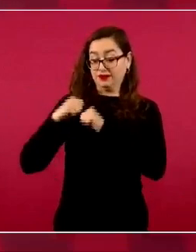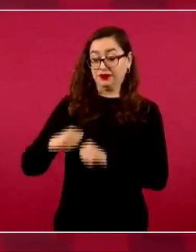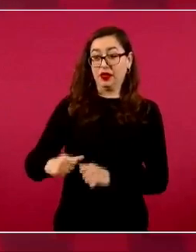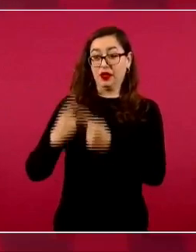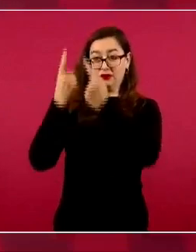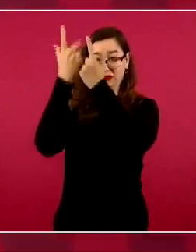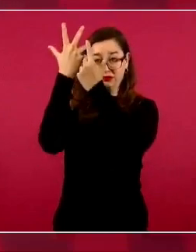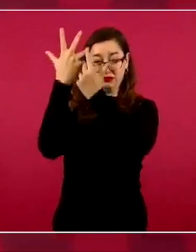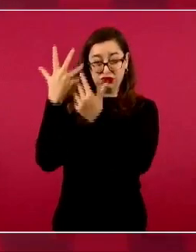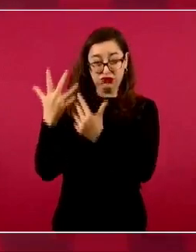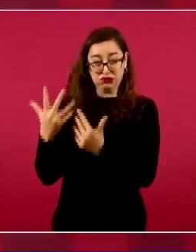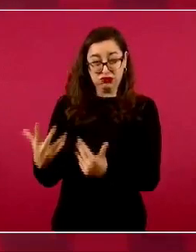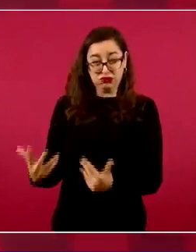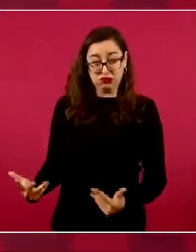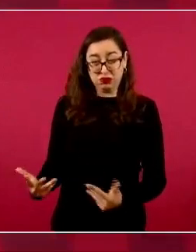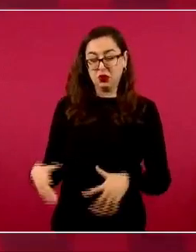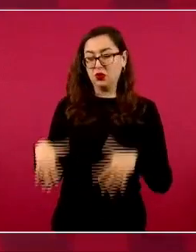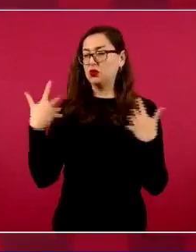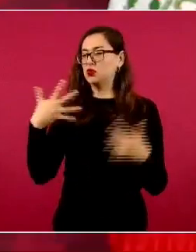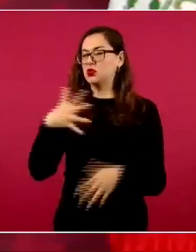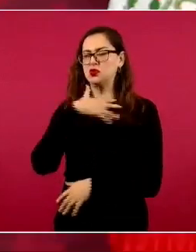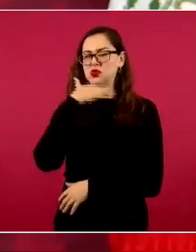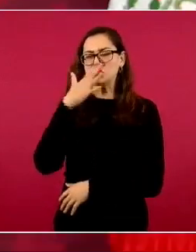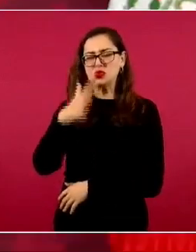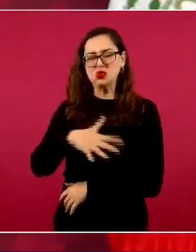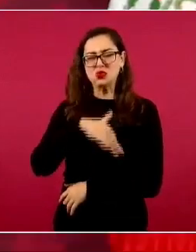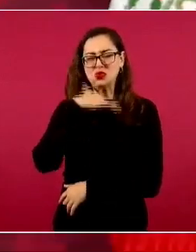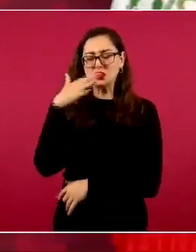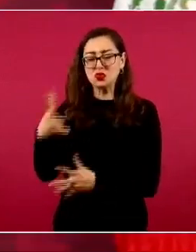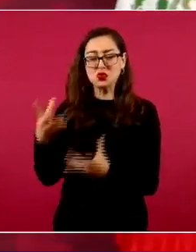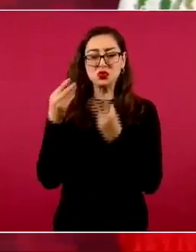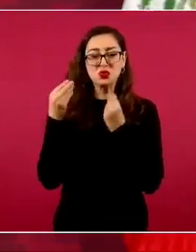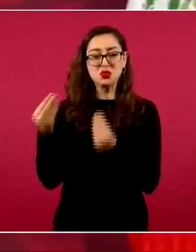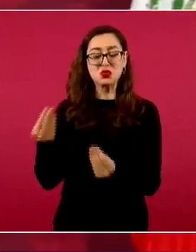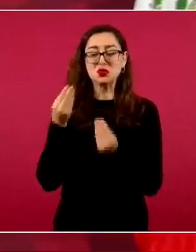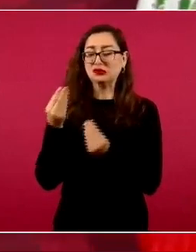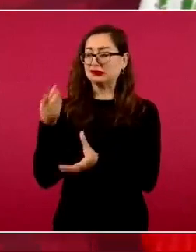aunque no les guste a los